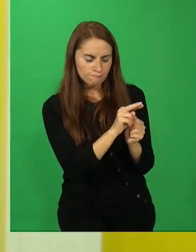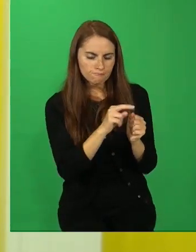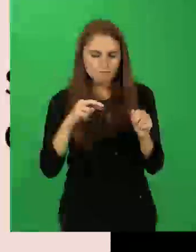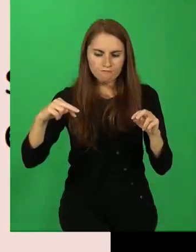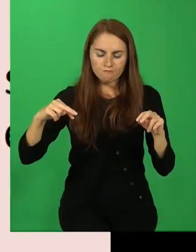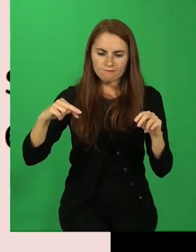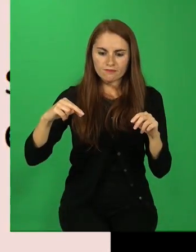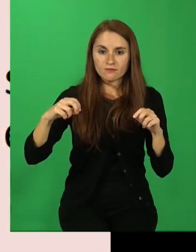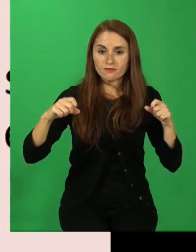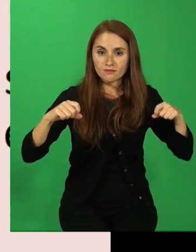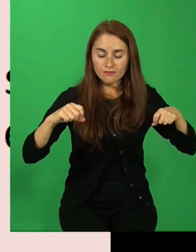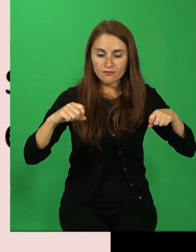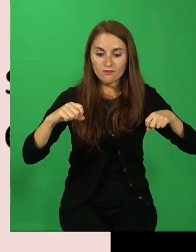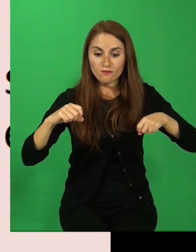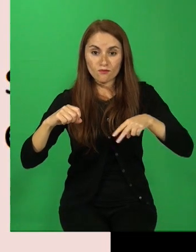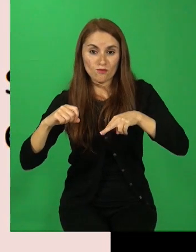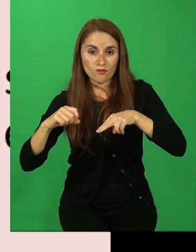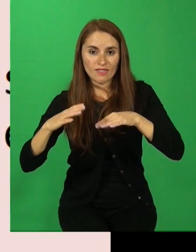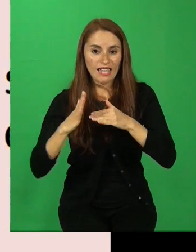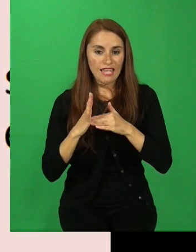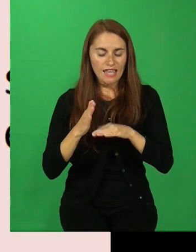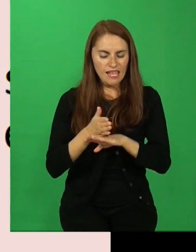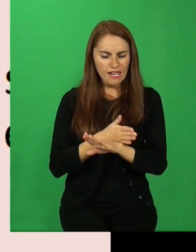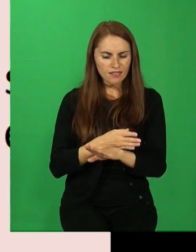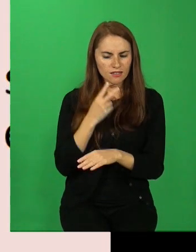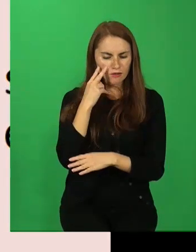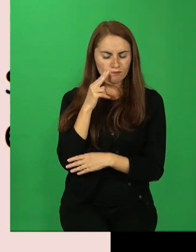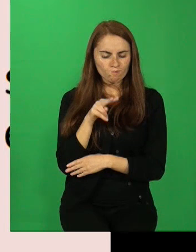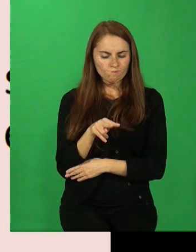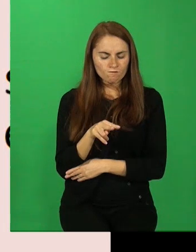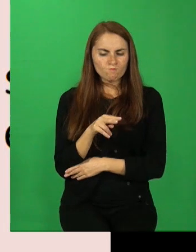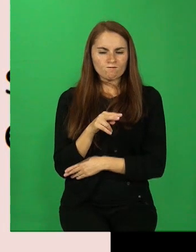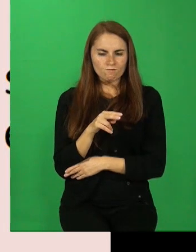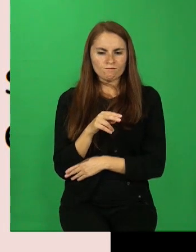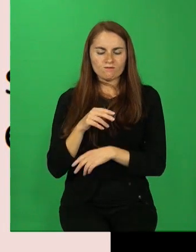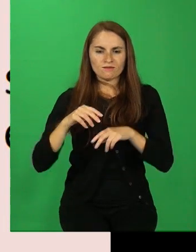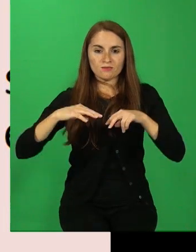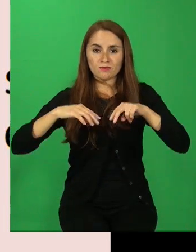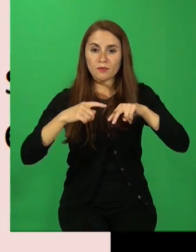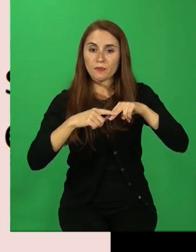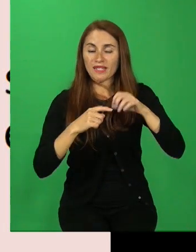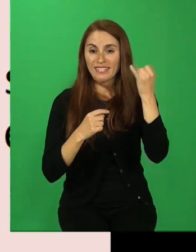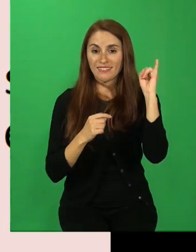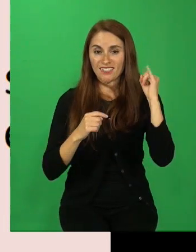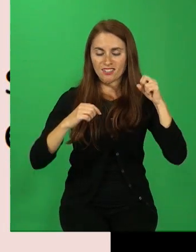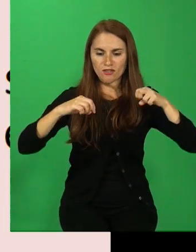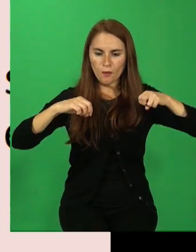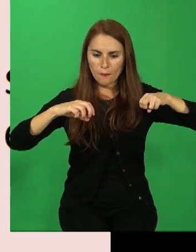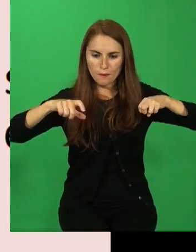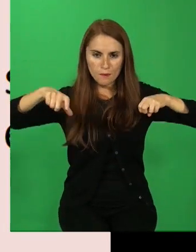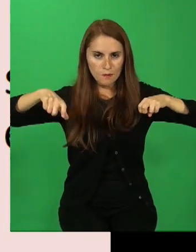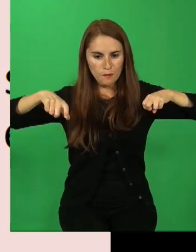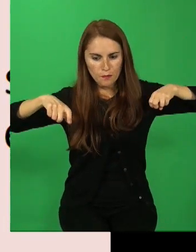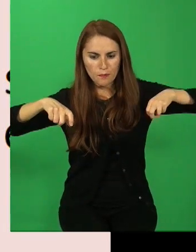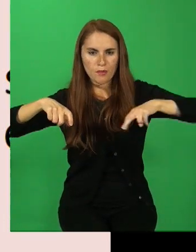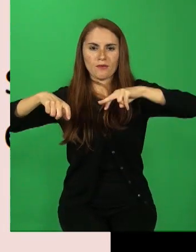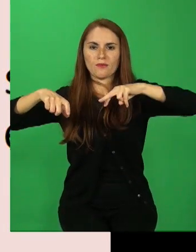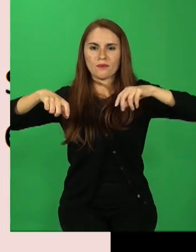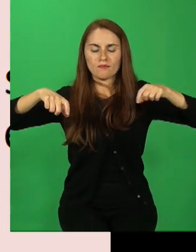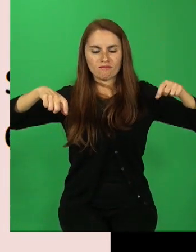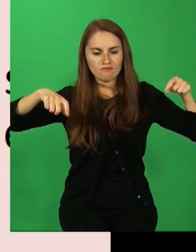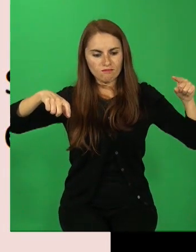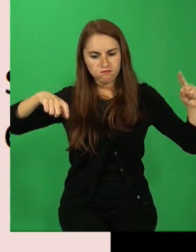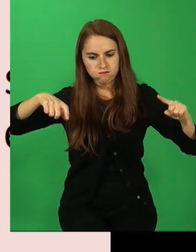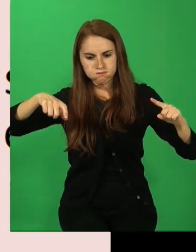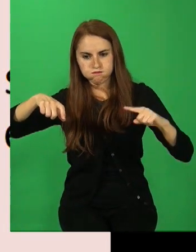detuvo y observó el pasto por un segundo. Con una zurda, reventó en el ángulo izquierdo del arco. Los